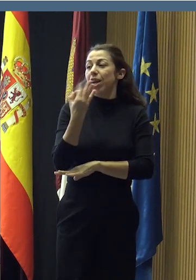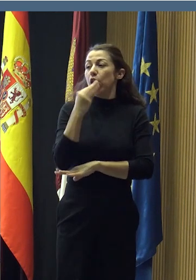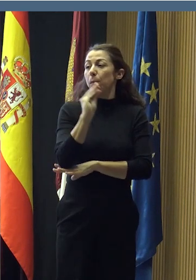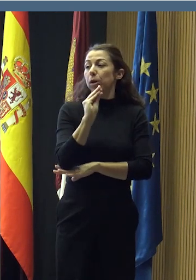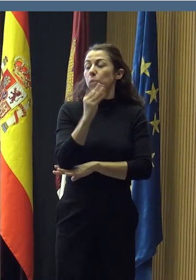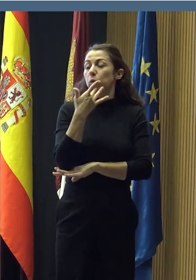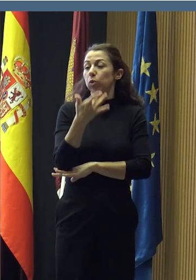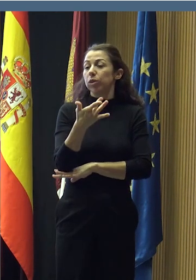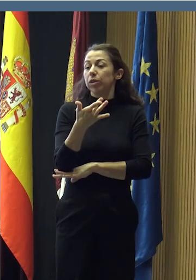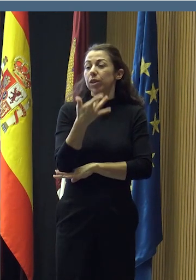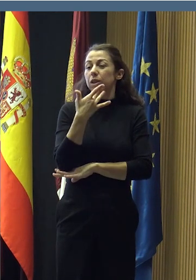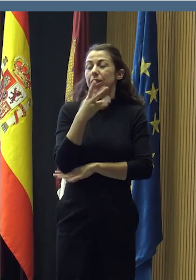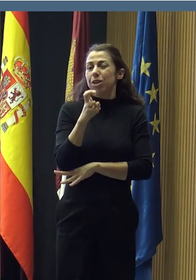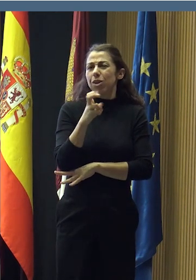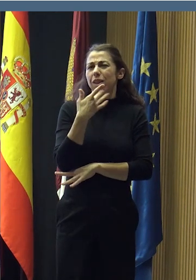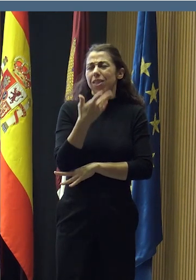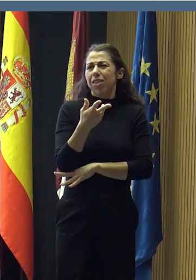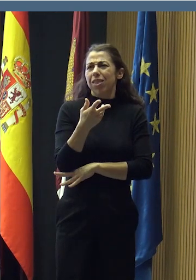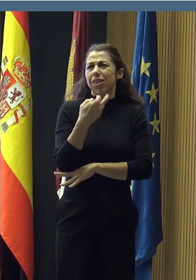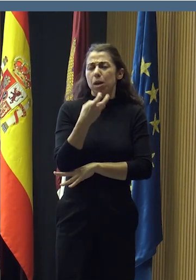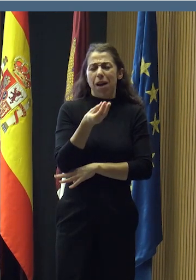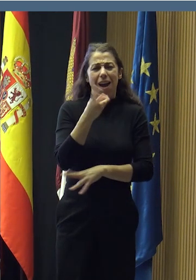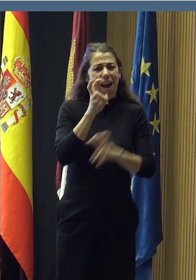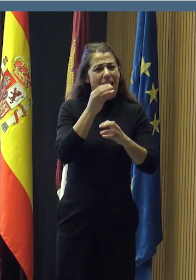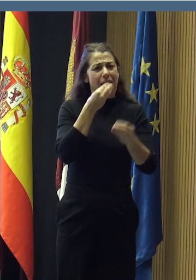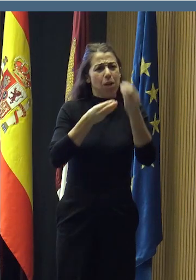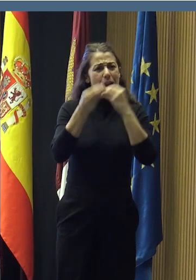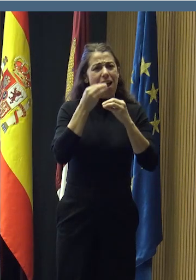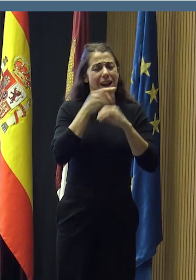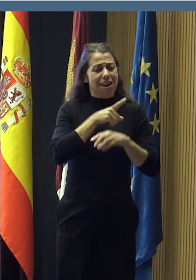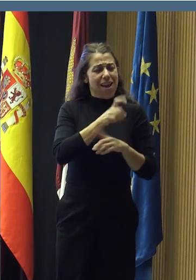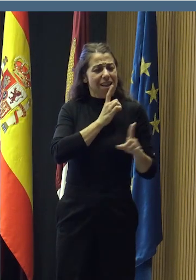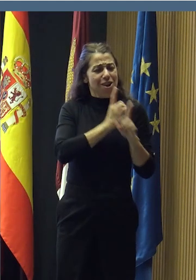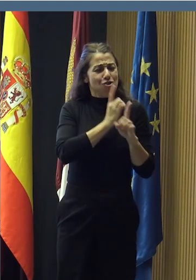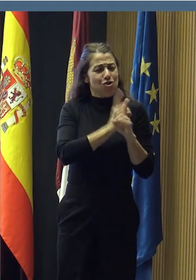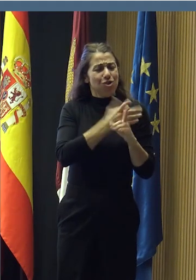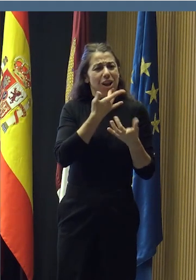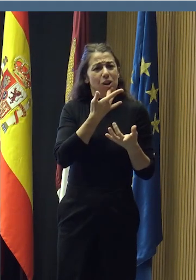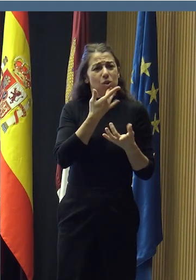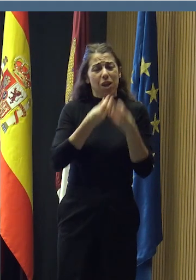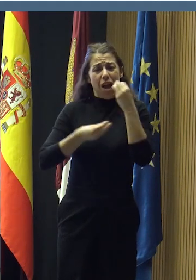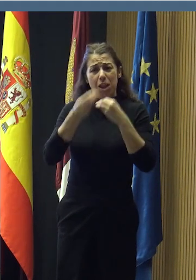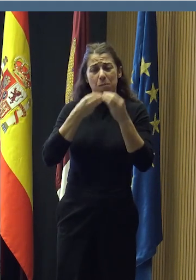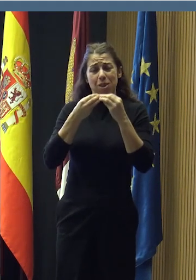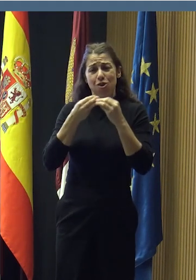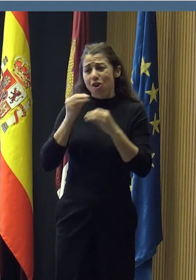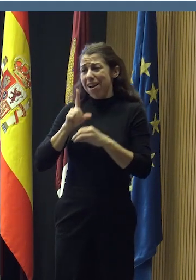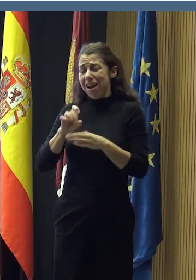preguntar, esto de tanto que hay de alimentos anticancerígenos, ¿los alimentos tienen algo que ver con el